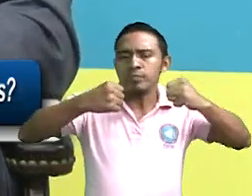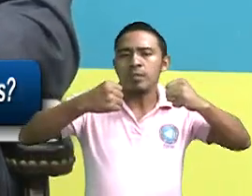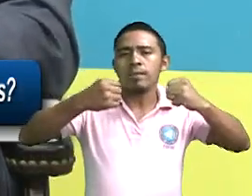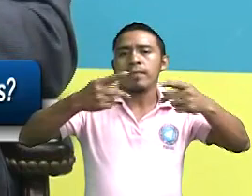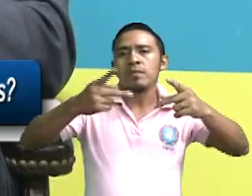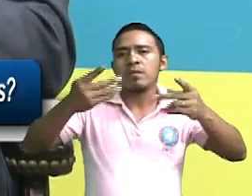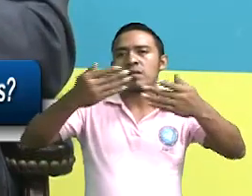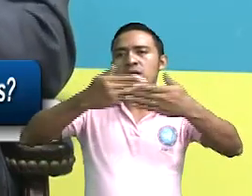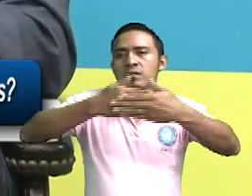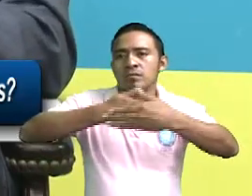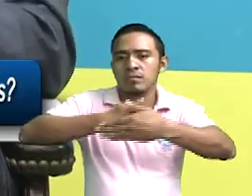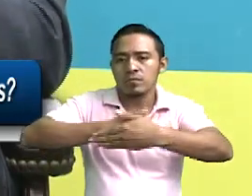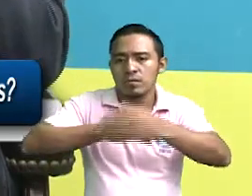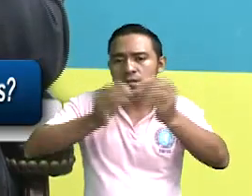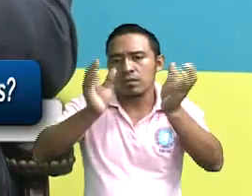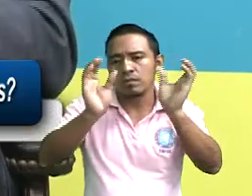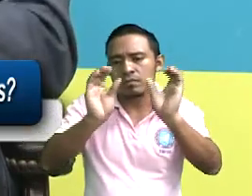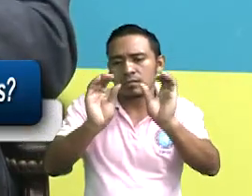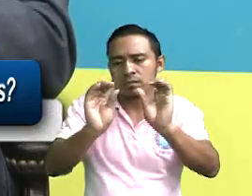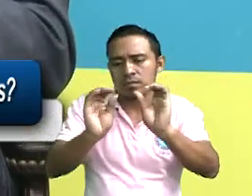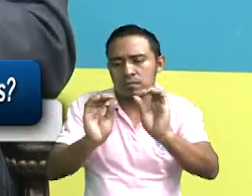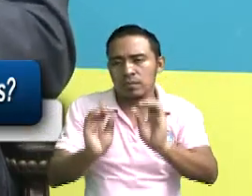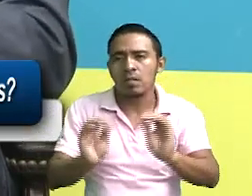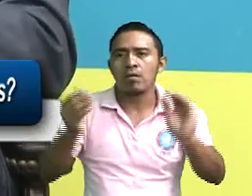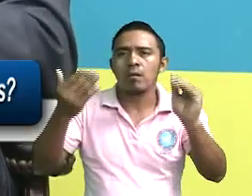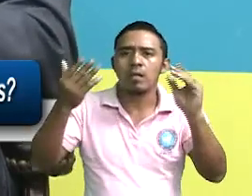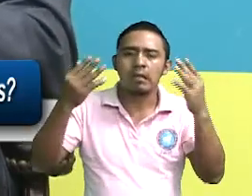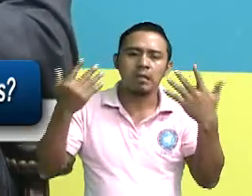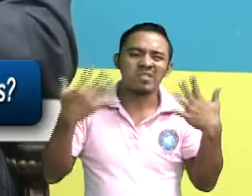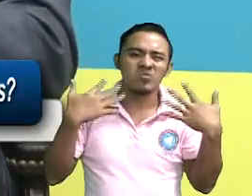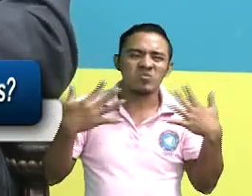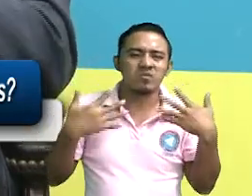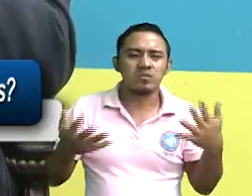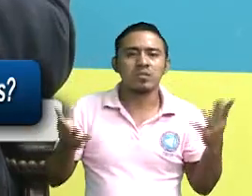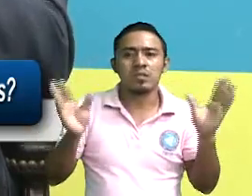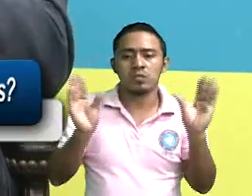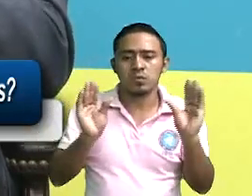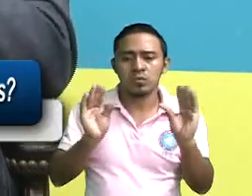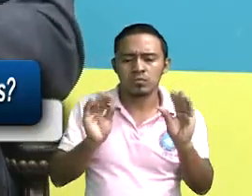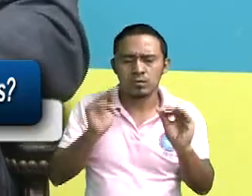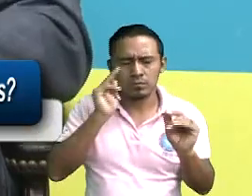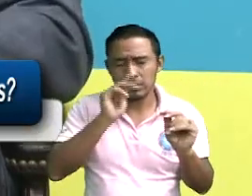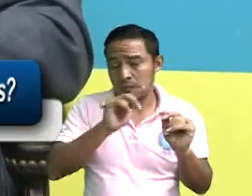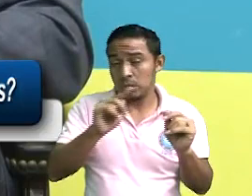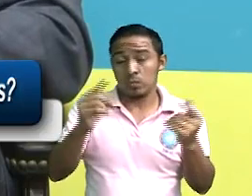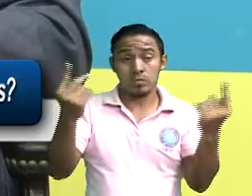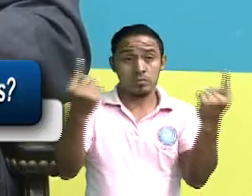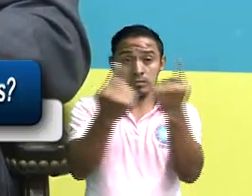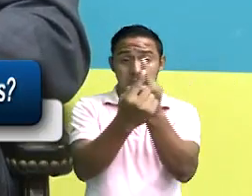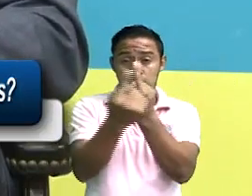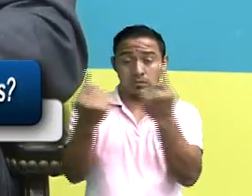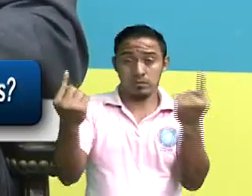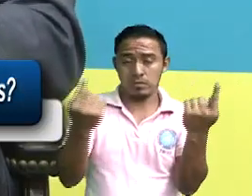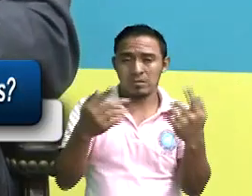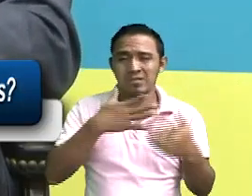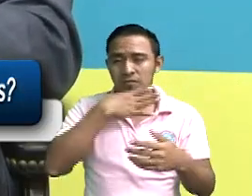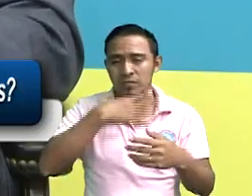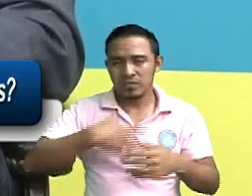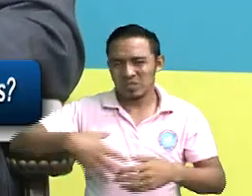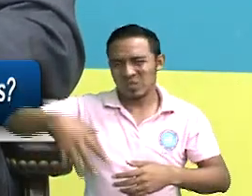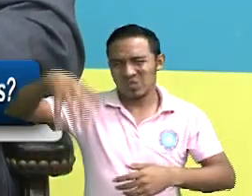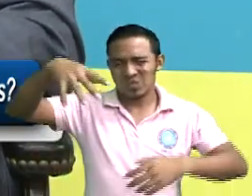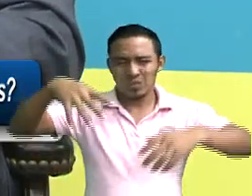la noche, cuando se llega la tarde o hay mucho calor o hice una actividad física, empecé a ver doble, siento que no puedo levantar las manos y me